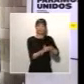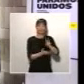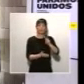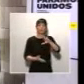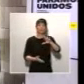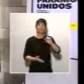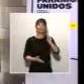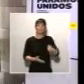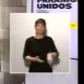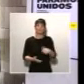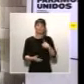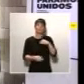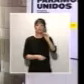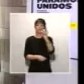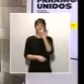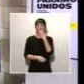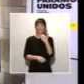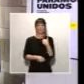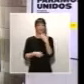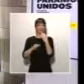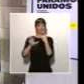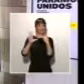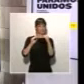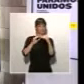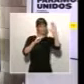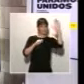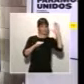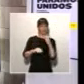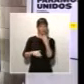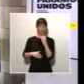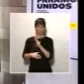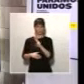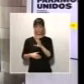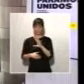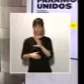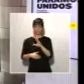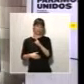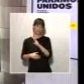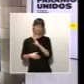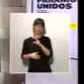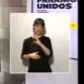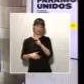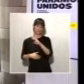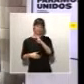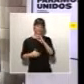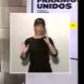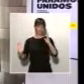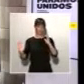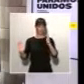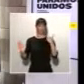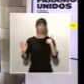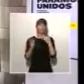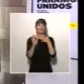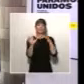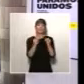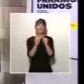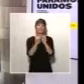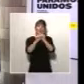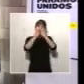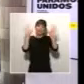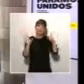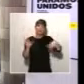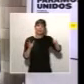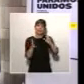pregunta, por ejemplo, los mayores de 60 y los jóvenes de 20 a 35 años, si pueden aclarar de alguna manera más